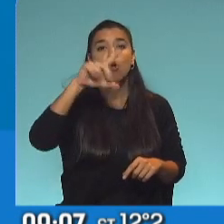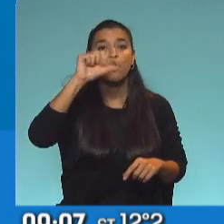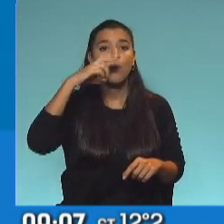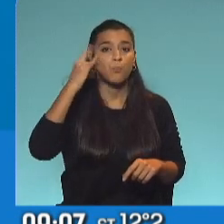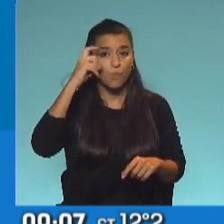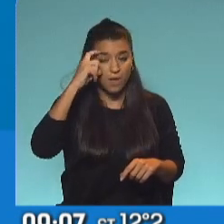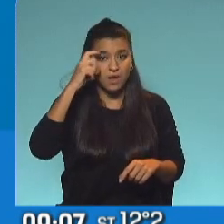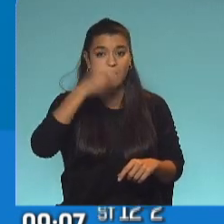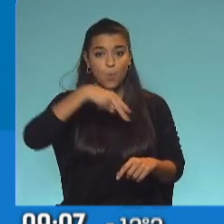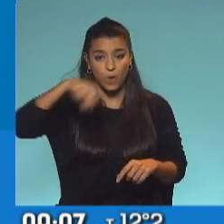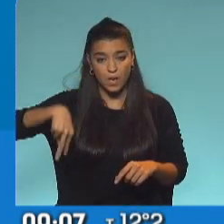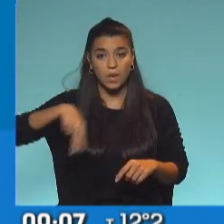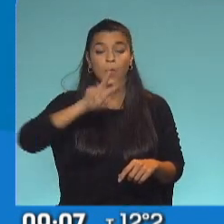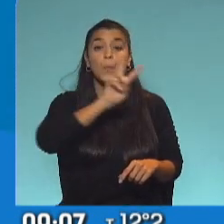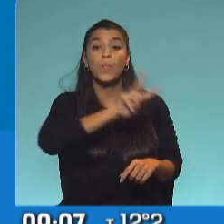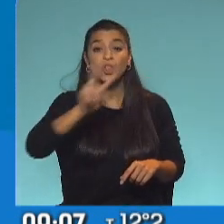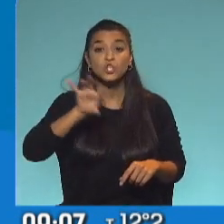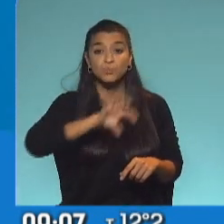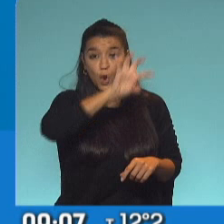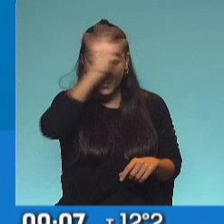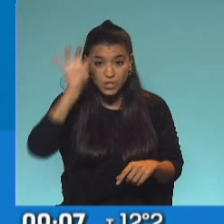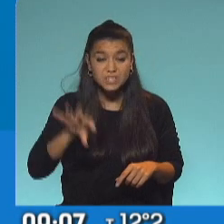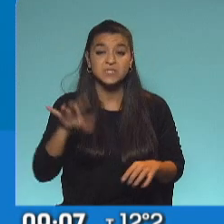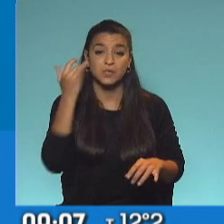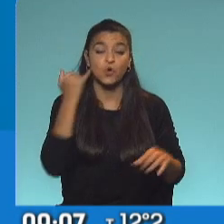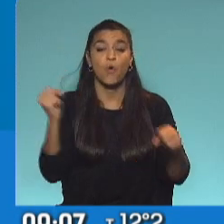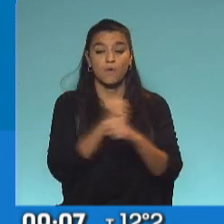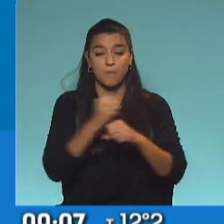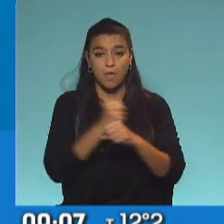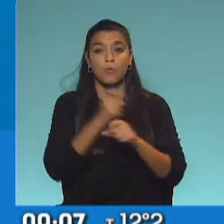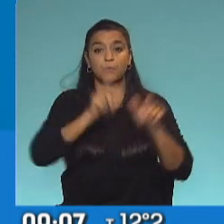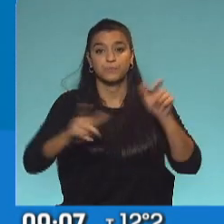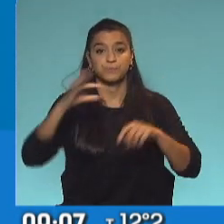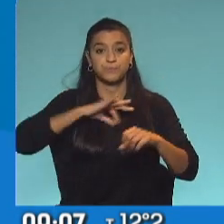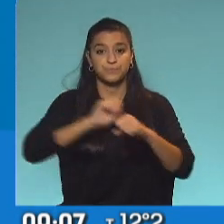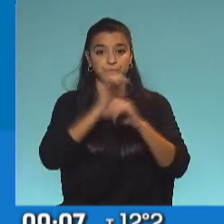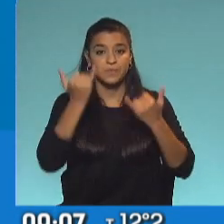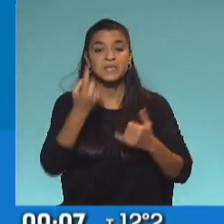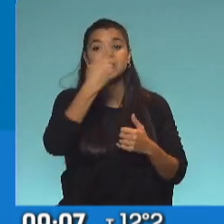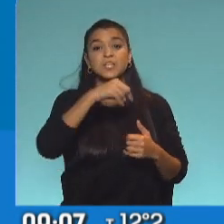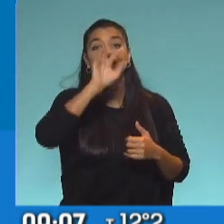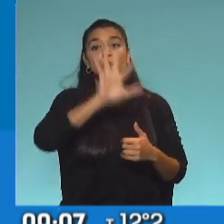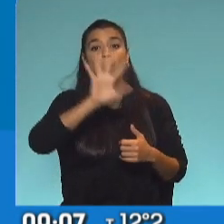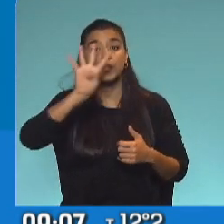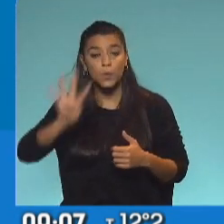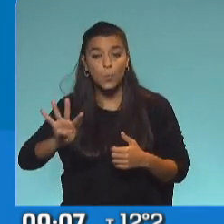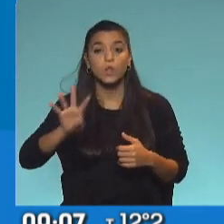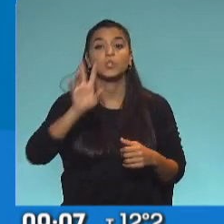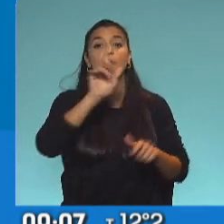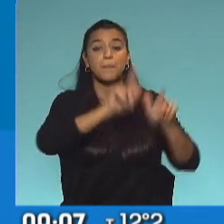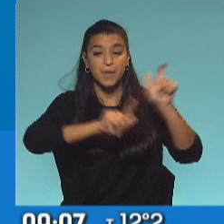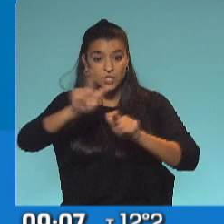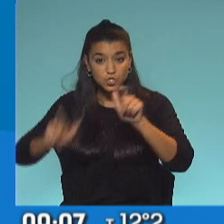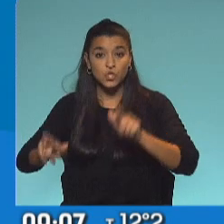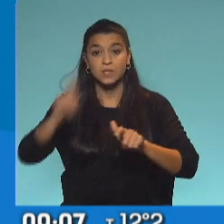neuquén 22 son las provincias que han confirmado casos 154 los pacientes que se